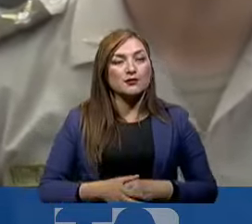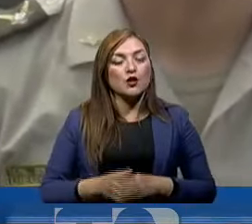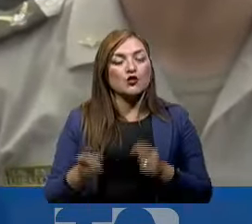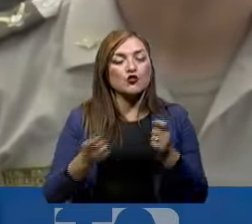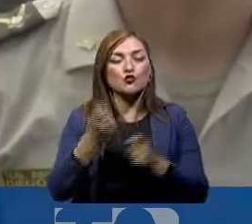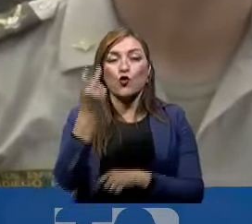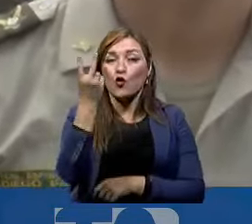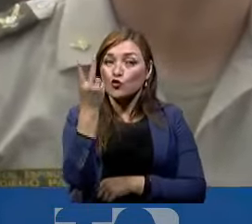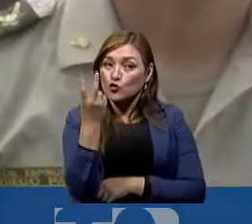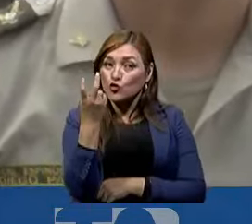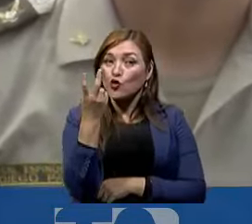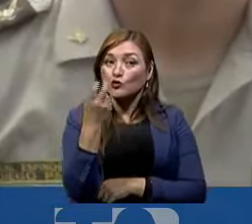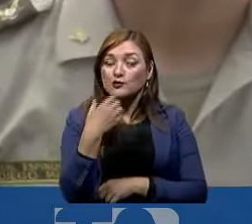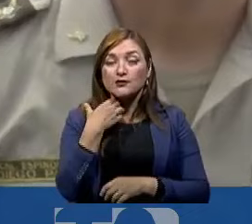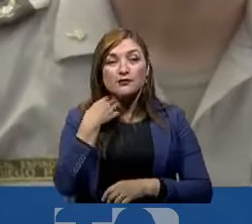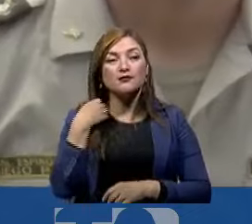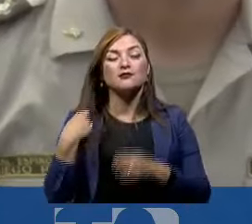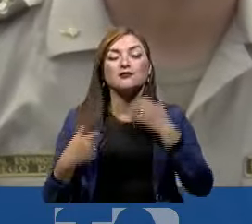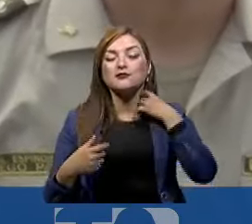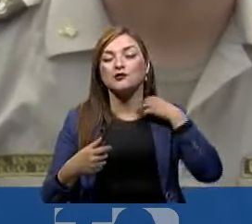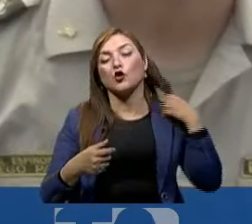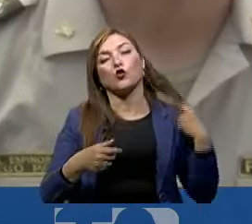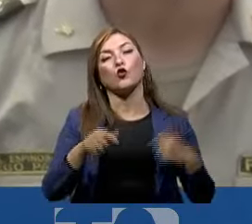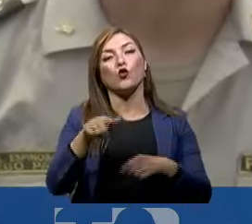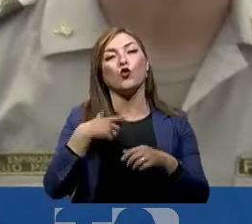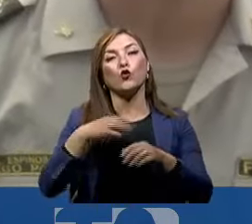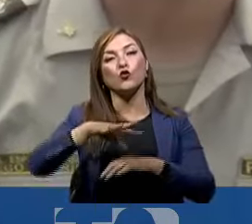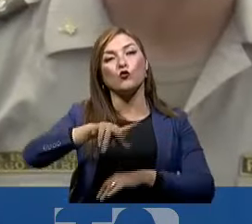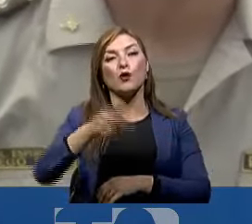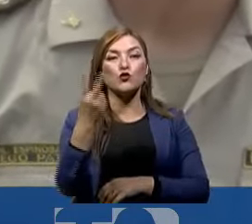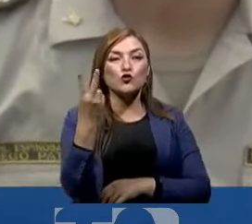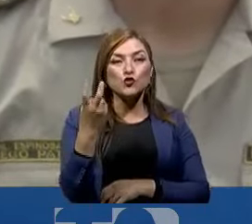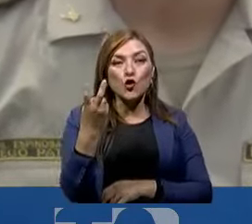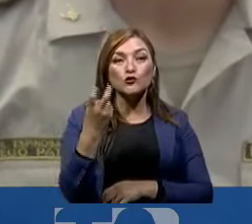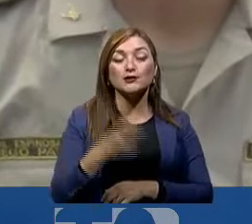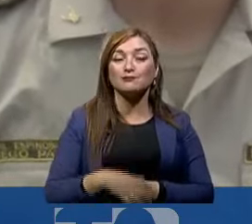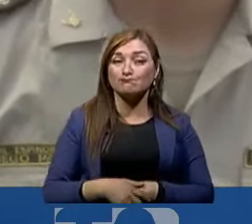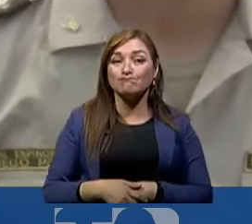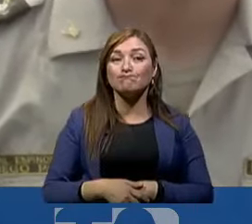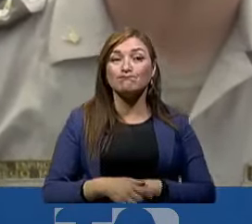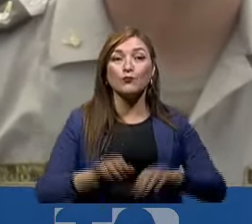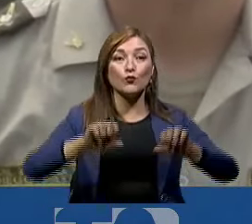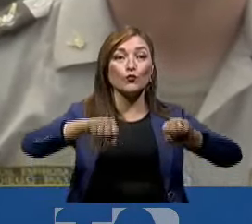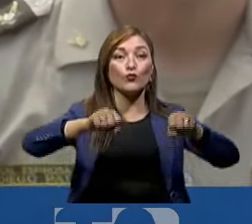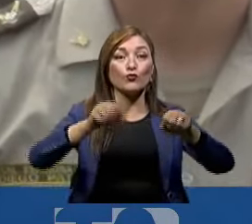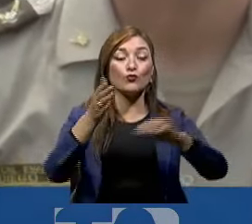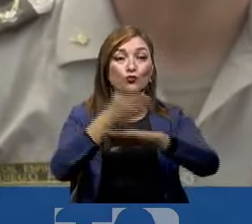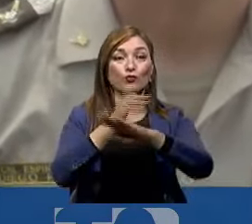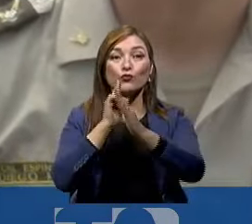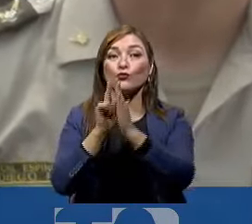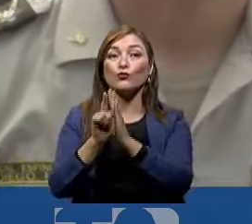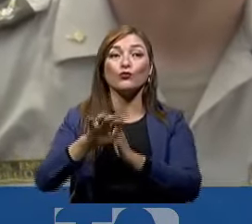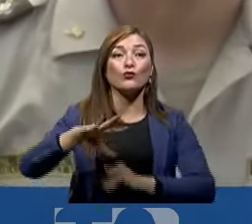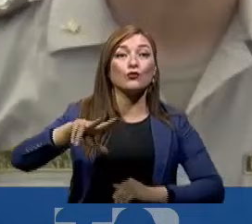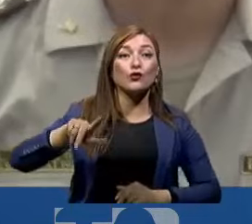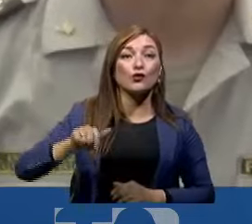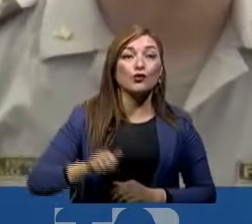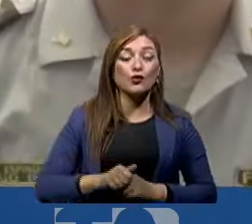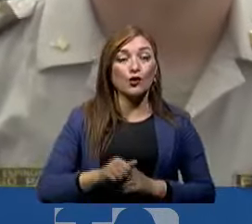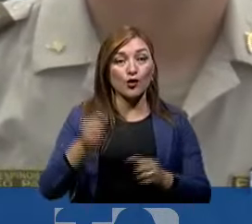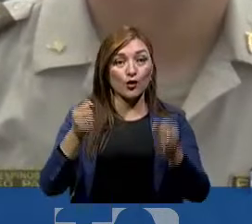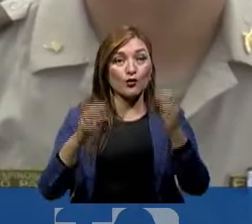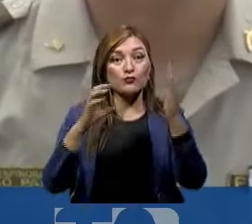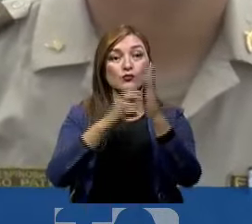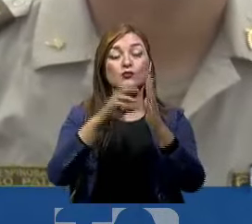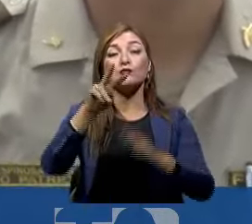que nos hacen pensar que son 12 los vehículos que habían sido sustraídos. Tenemos dos motocicletas también que están reportadas como robadas, el vehículo Nissan que se